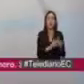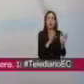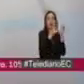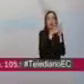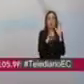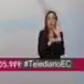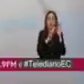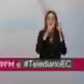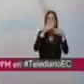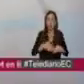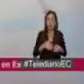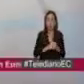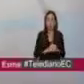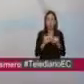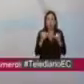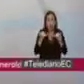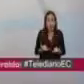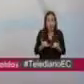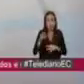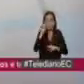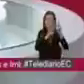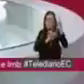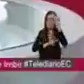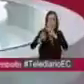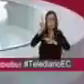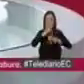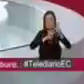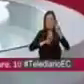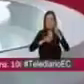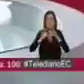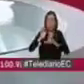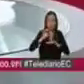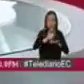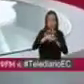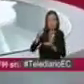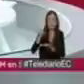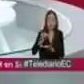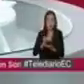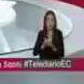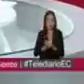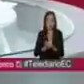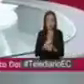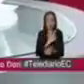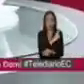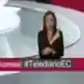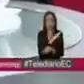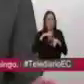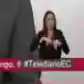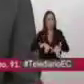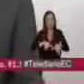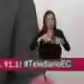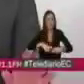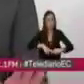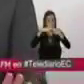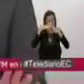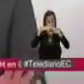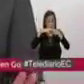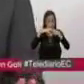que cumplir por el momento no ha habido una revisión del tema de las asignaciones económicas de las universidades eso sigue suspendido hasta que haya una